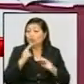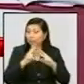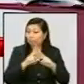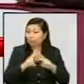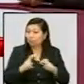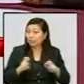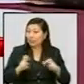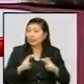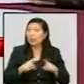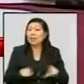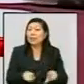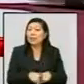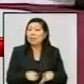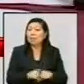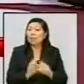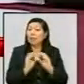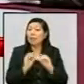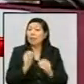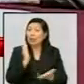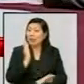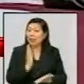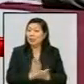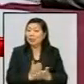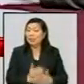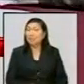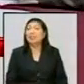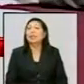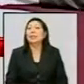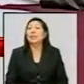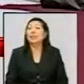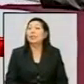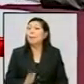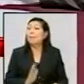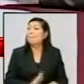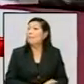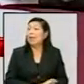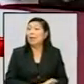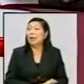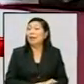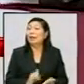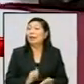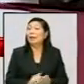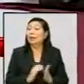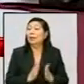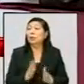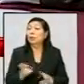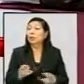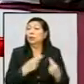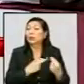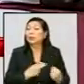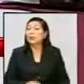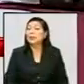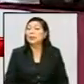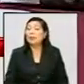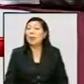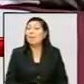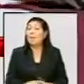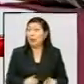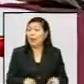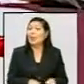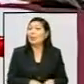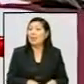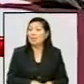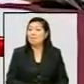investigue, sino que también se le dé una sanción ejemplar a estos malos funcionarios a quienes se determine su responsabilidad, pero que